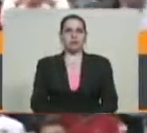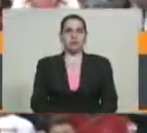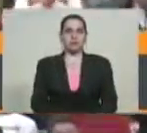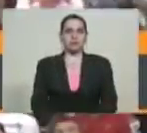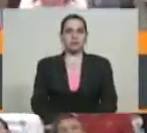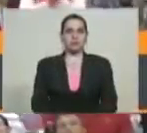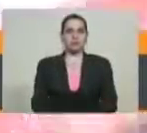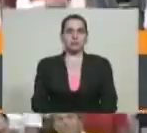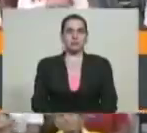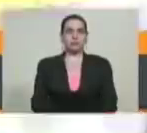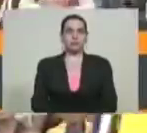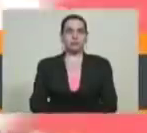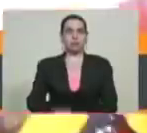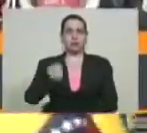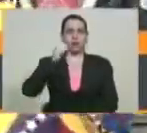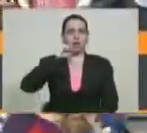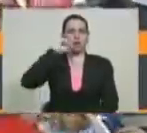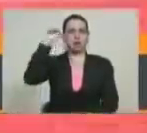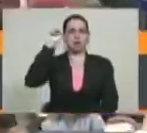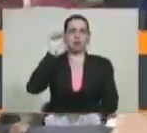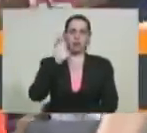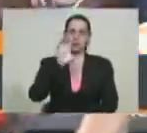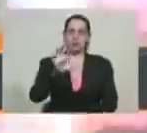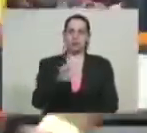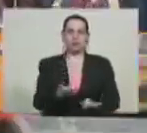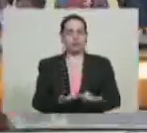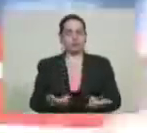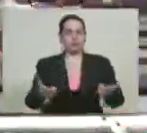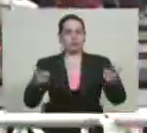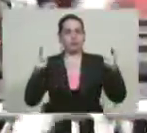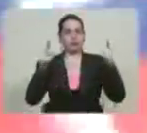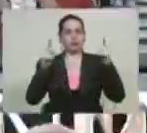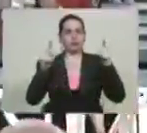¡Que viva nuestra patria libre!